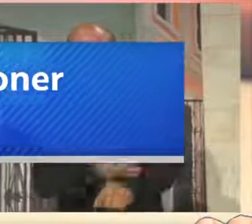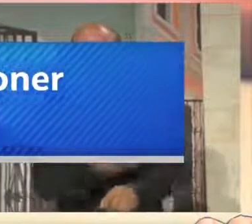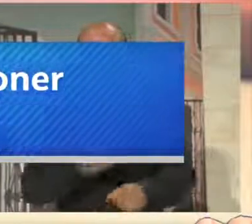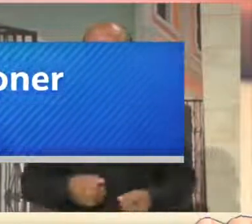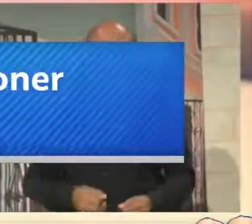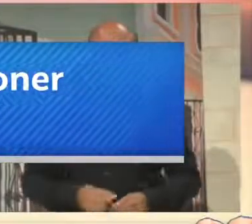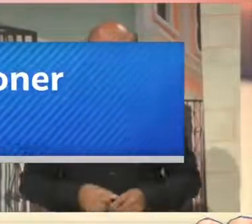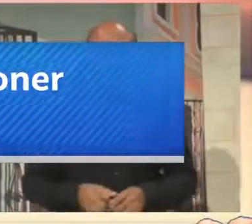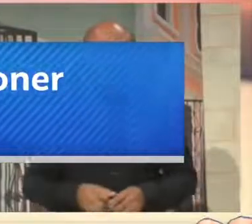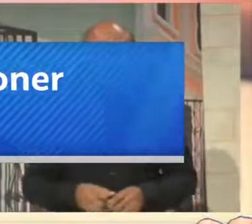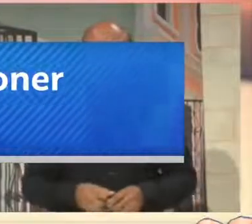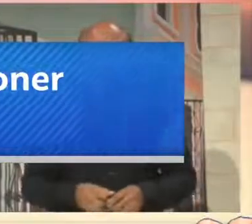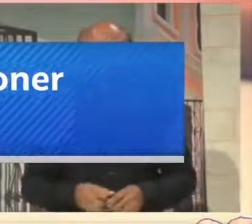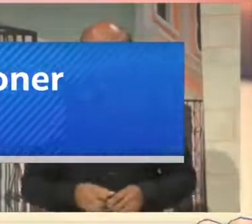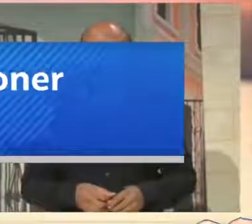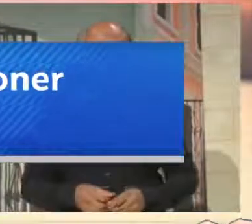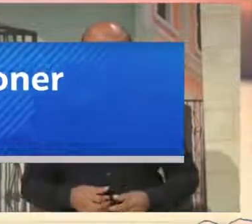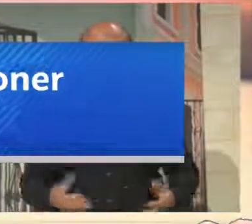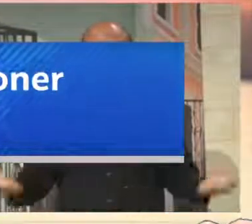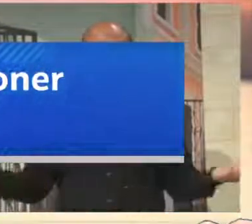el trabajo que realizamos